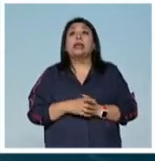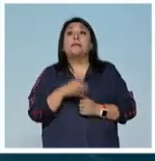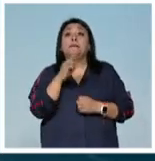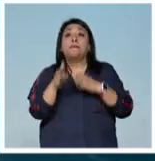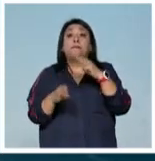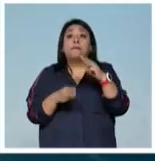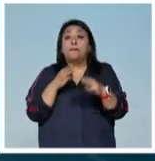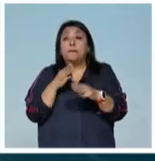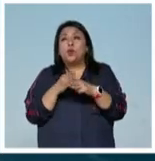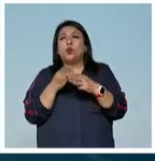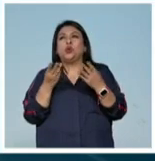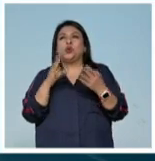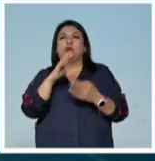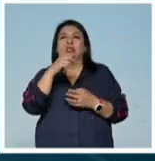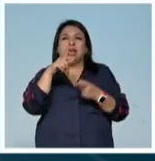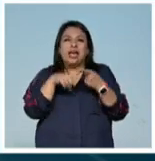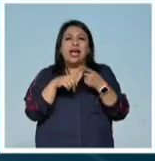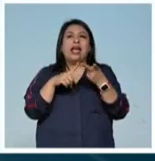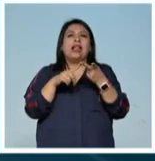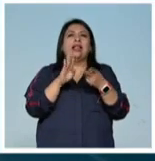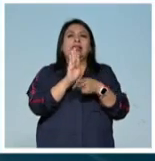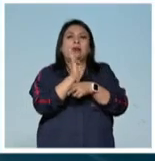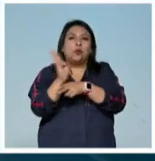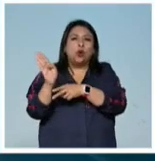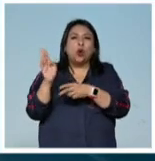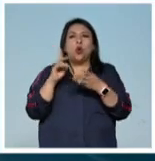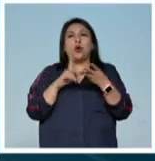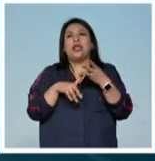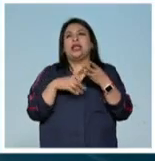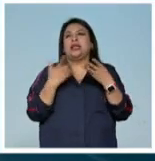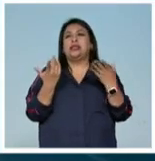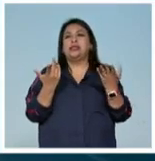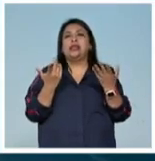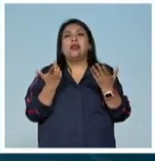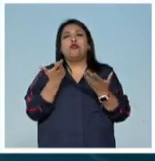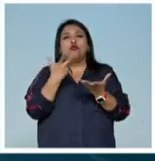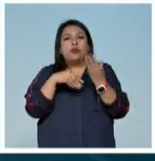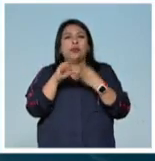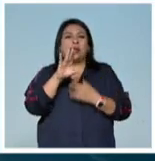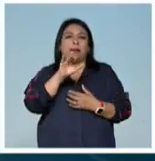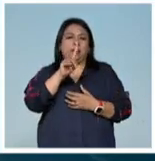mundo de chacales, de tiburones, del capitalismo,